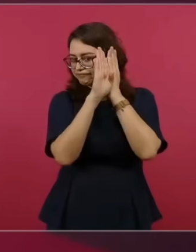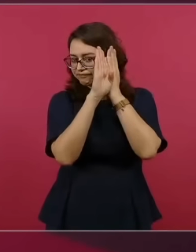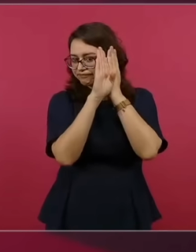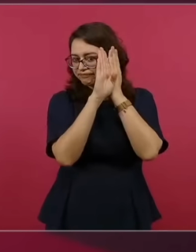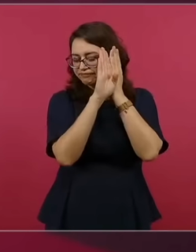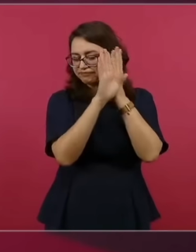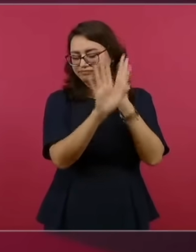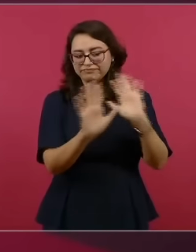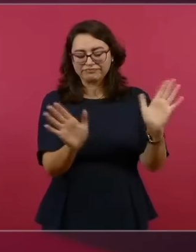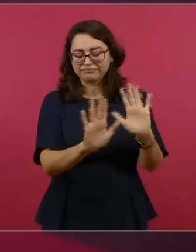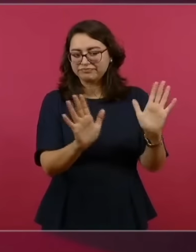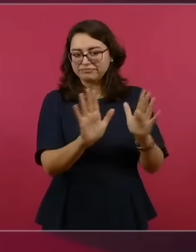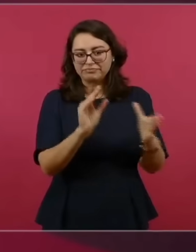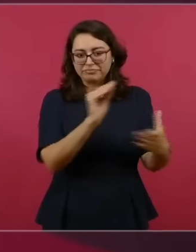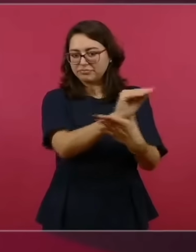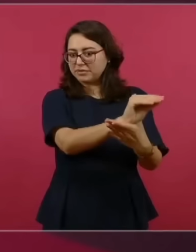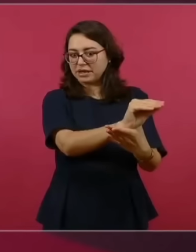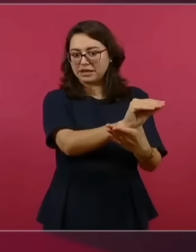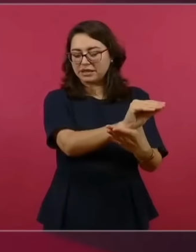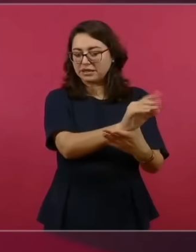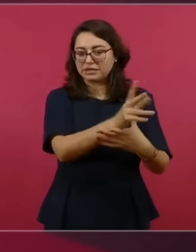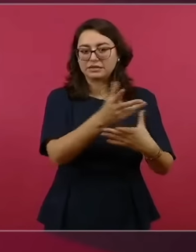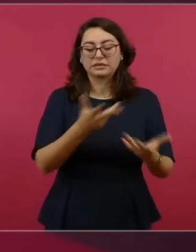no querer convencer